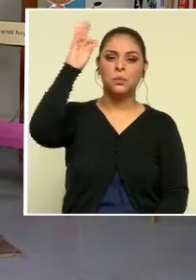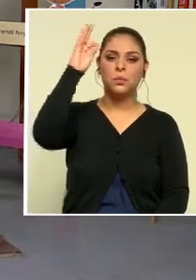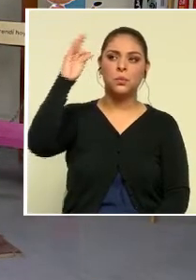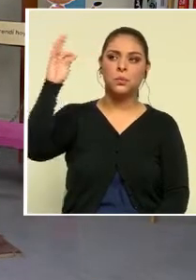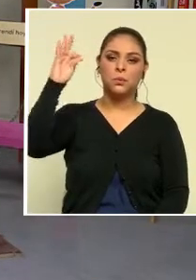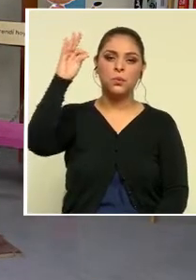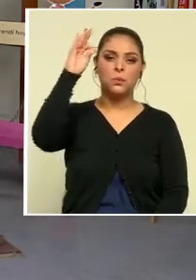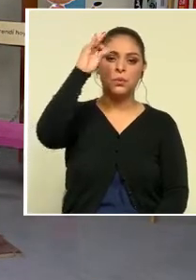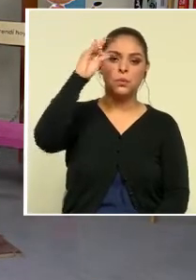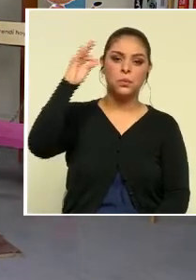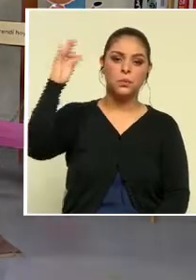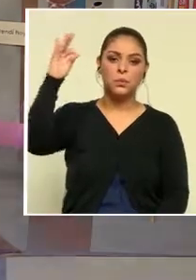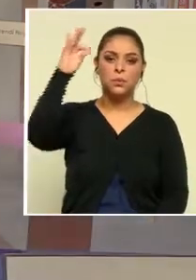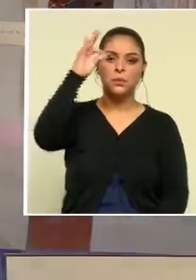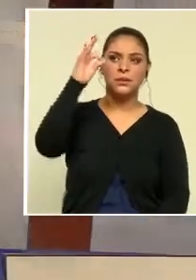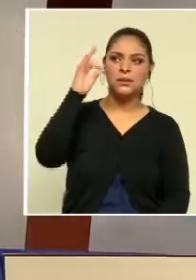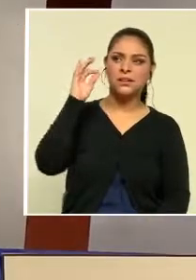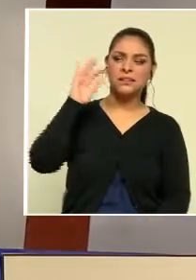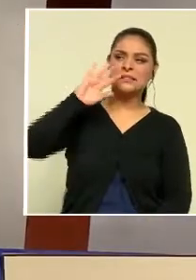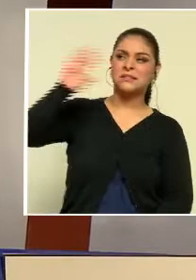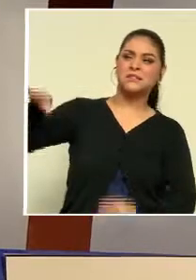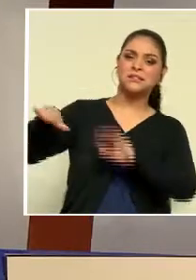un insecto por ahí